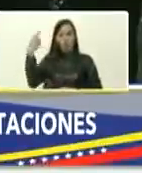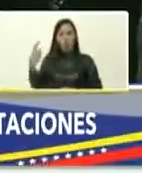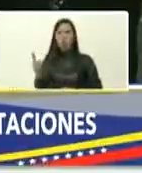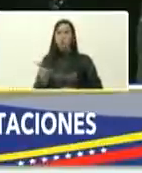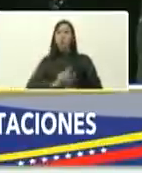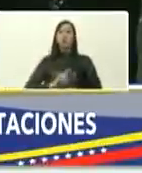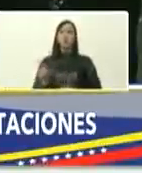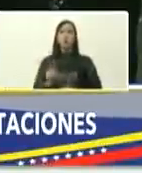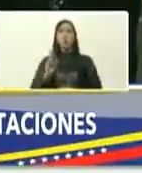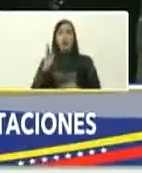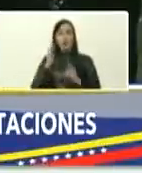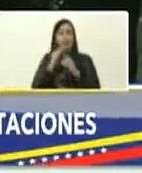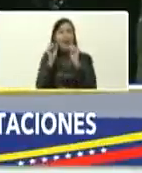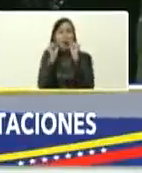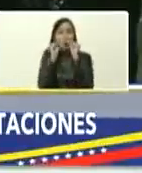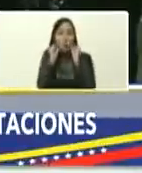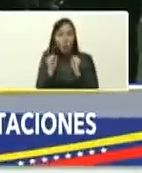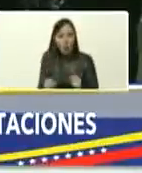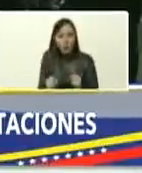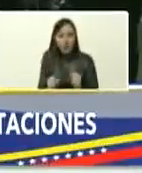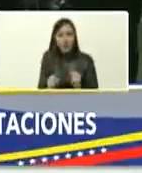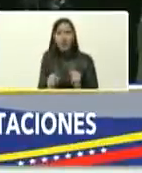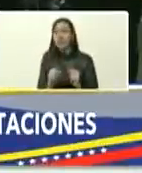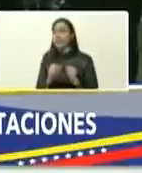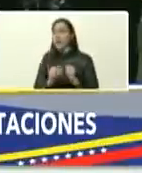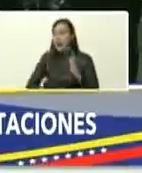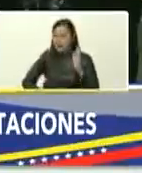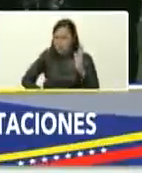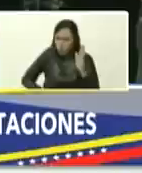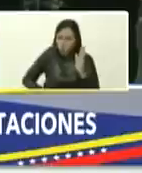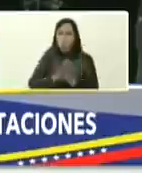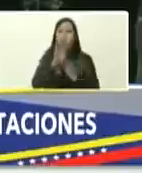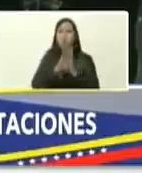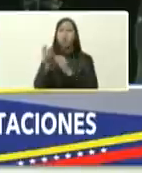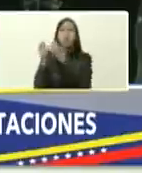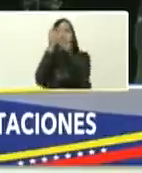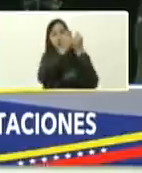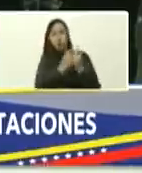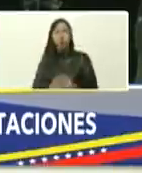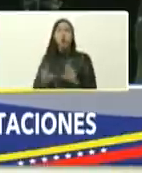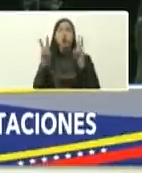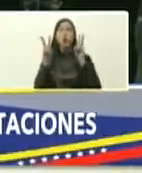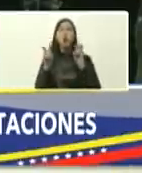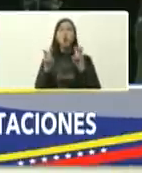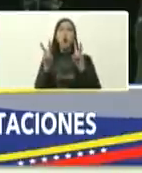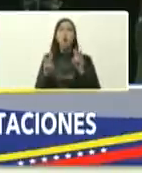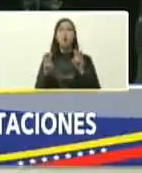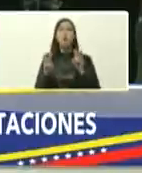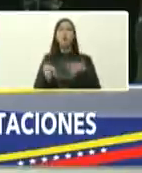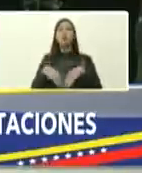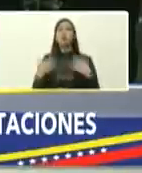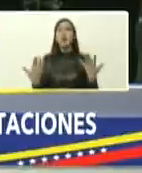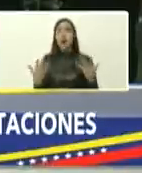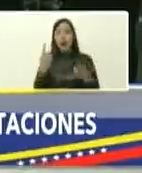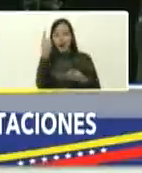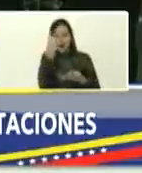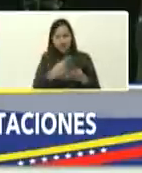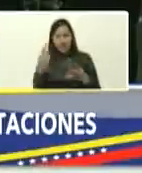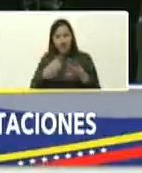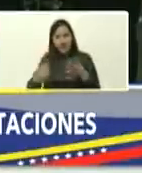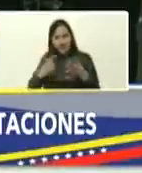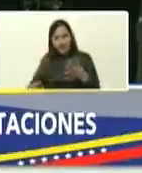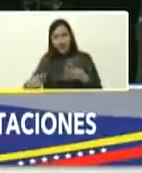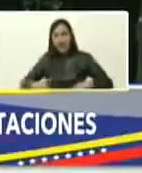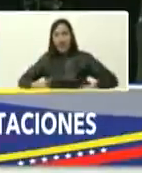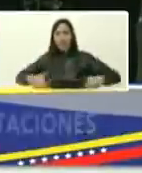es una meta dura para forzar el desarrollo de una nueva economía que diversifique la obtención de